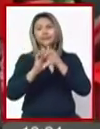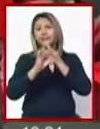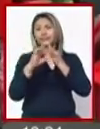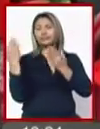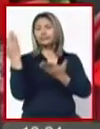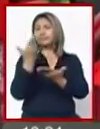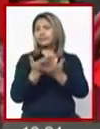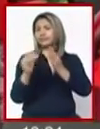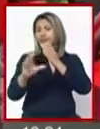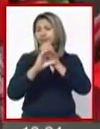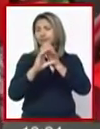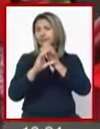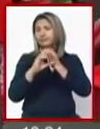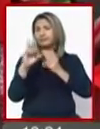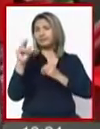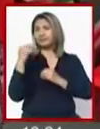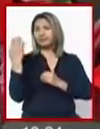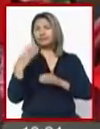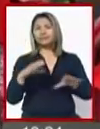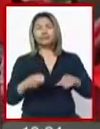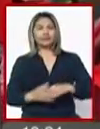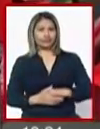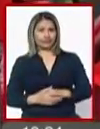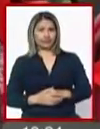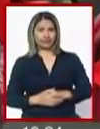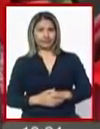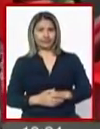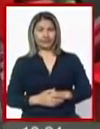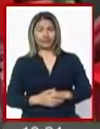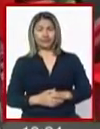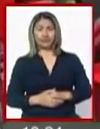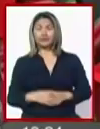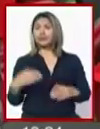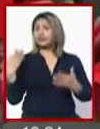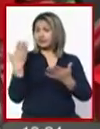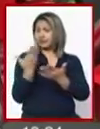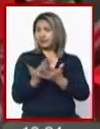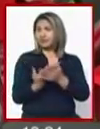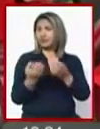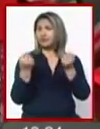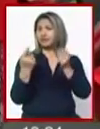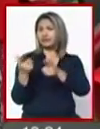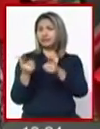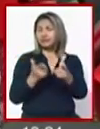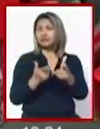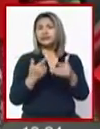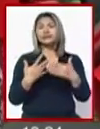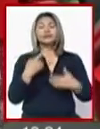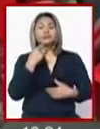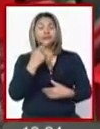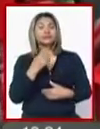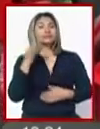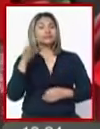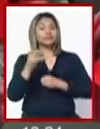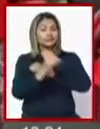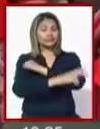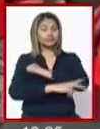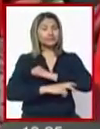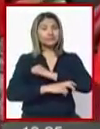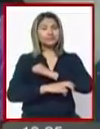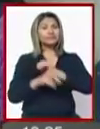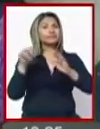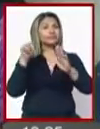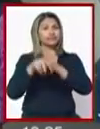en los camiones, y no simplemente así llegarían indefensos, no es así, están llegando armados y nos dicen no, que les vamos a